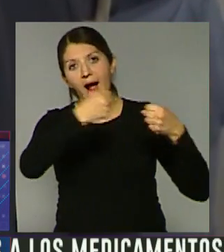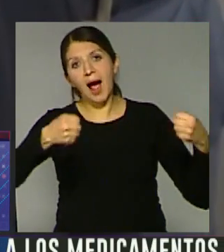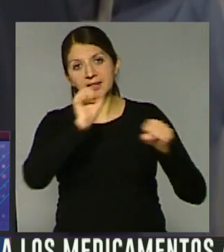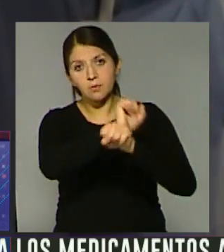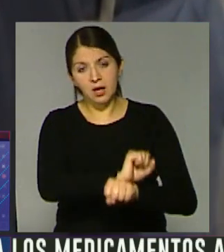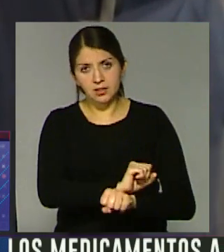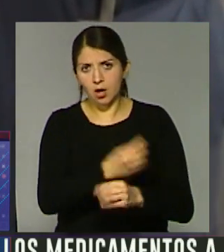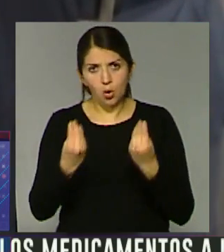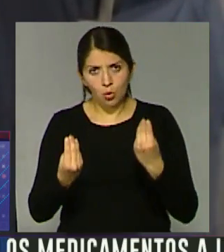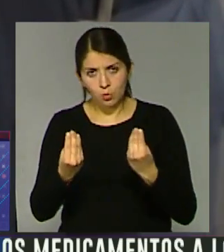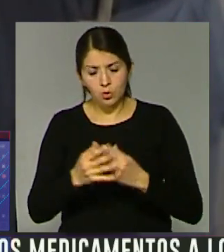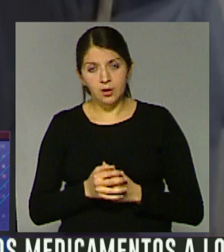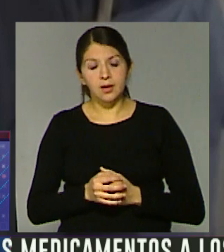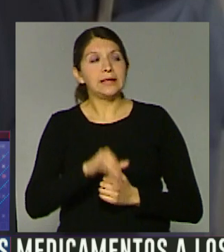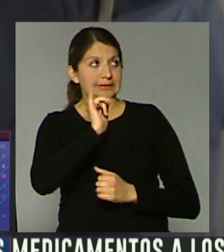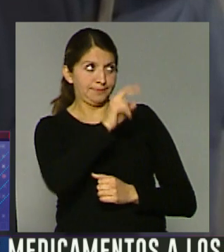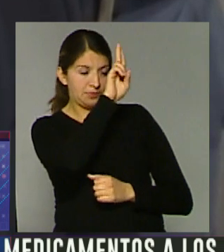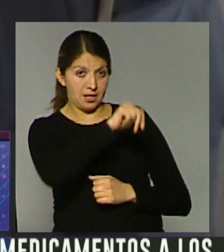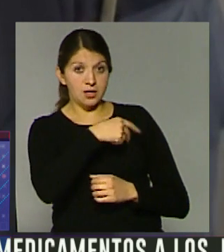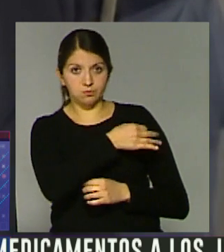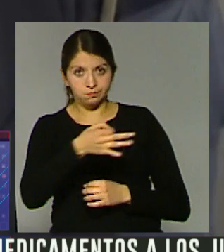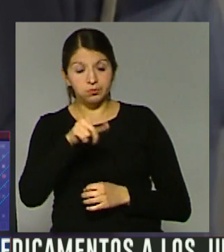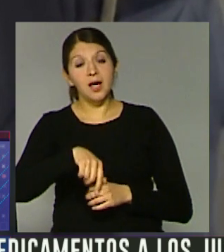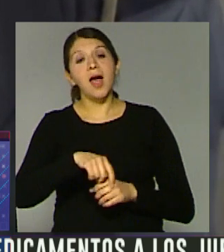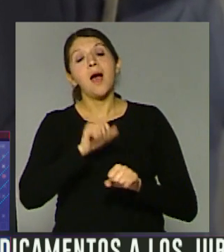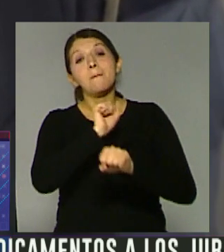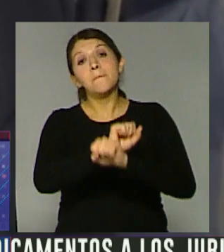condena efectivamente es de 3 años y 9 meses de prisión